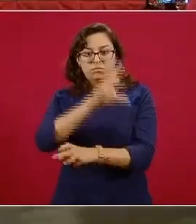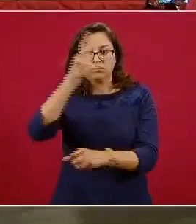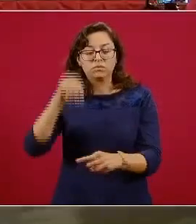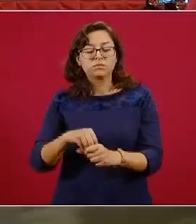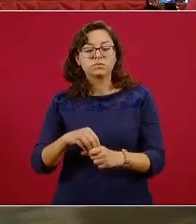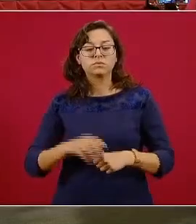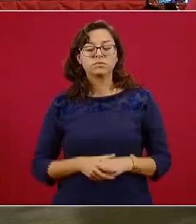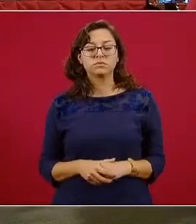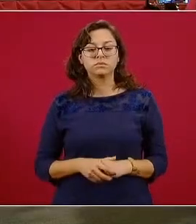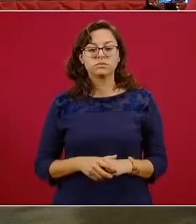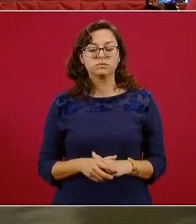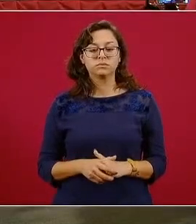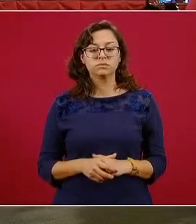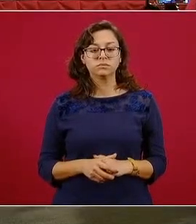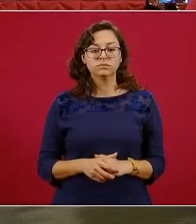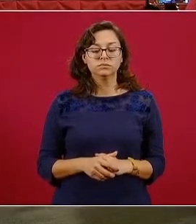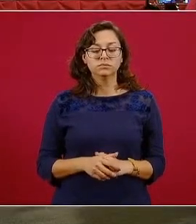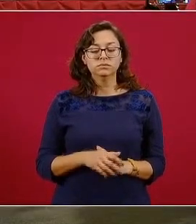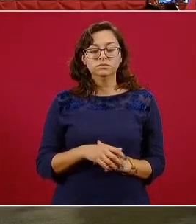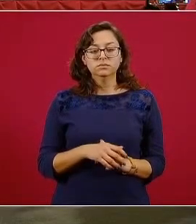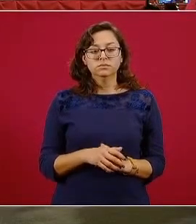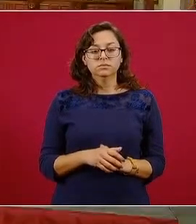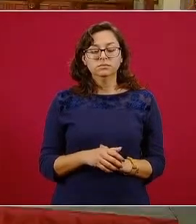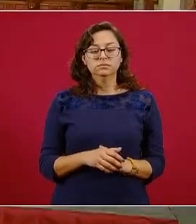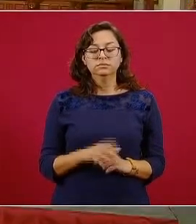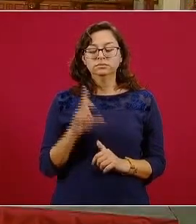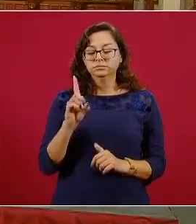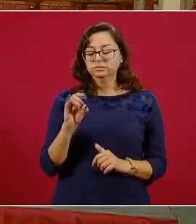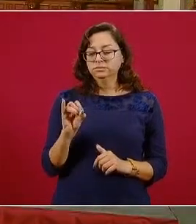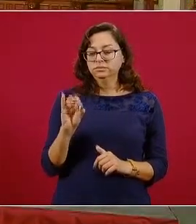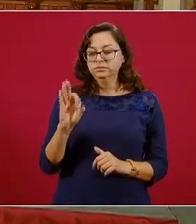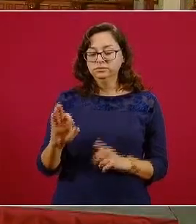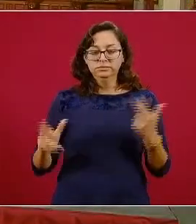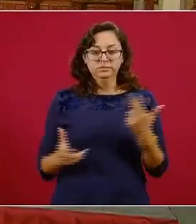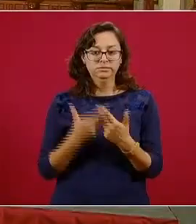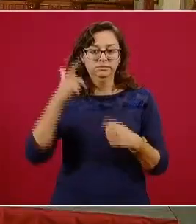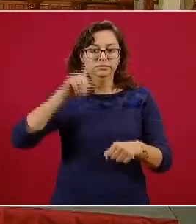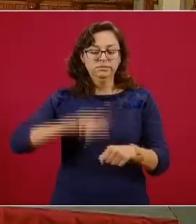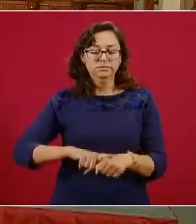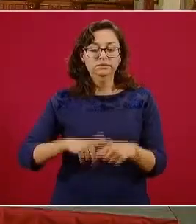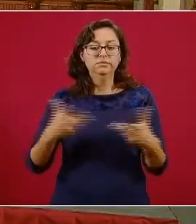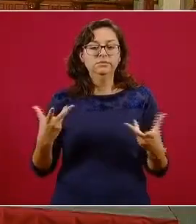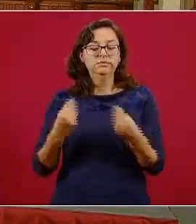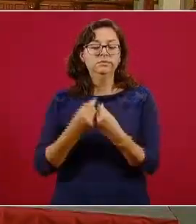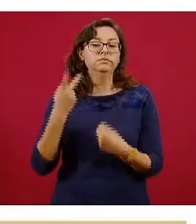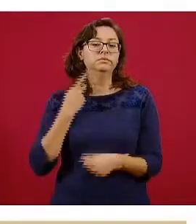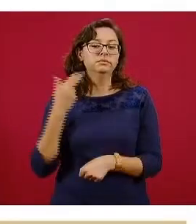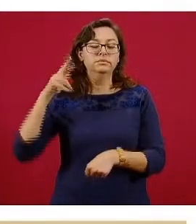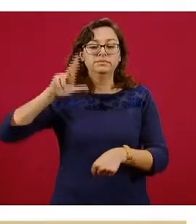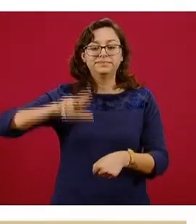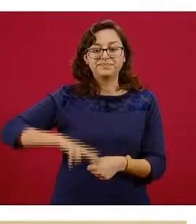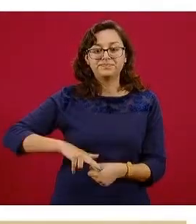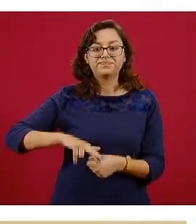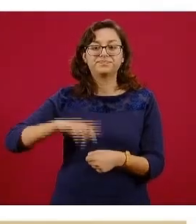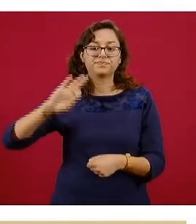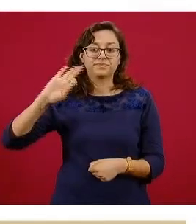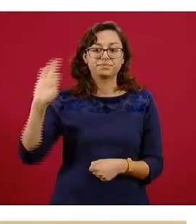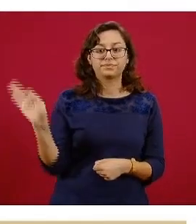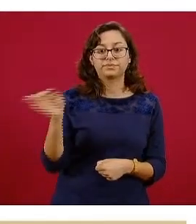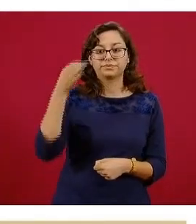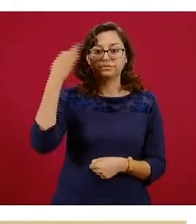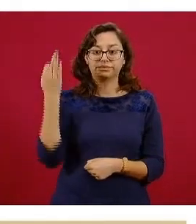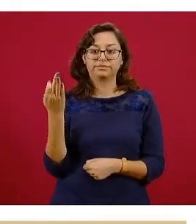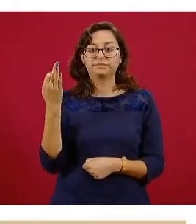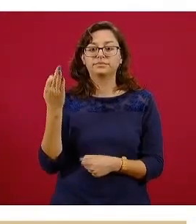que sigue, por favor. El Sistema Nacional DIF, a través de la Procuraduría Federal de Protección de Niñas, Niños y